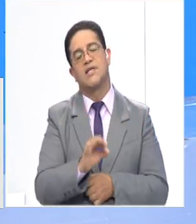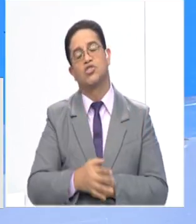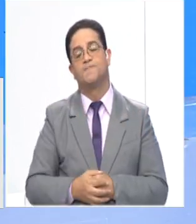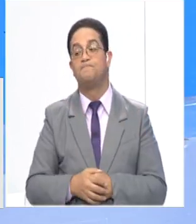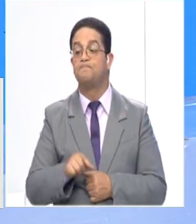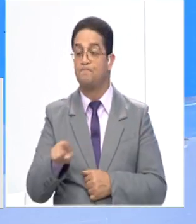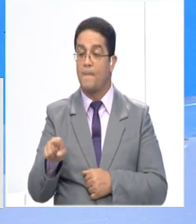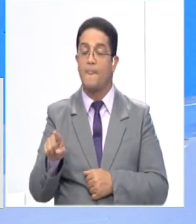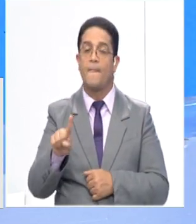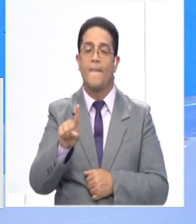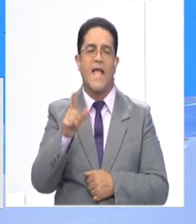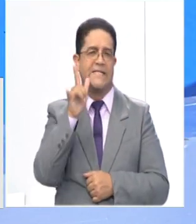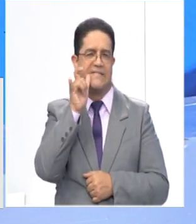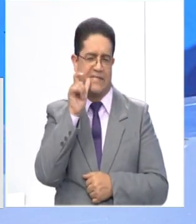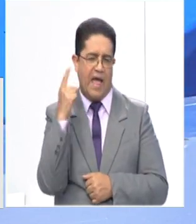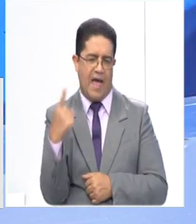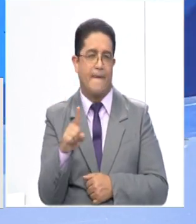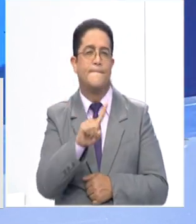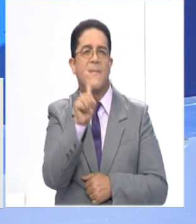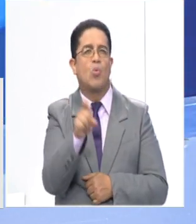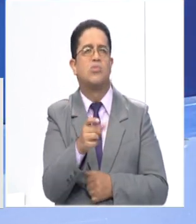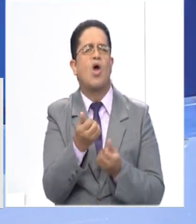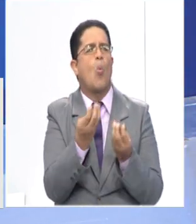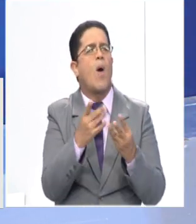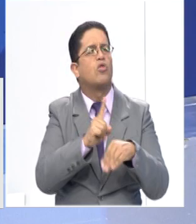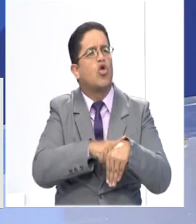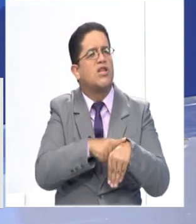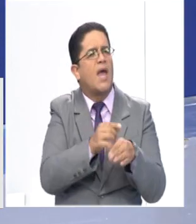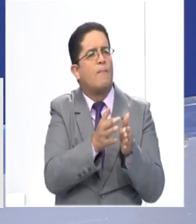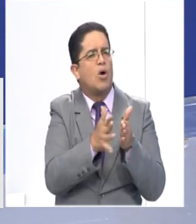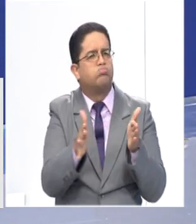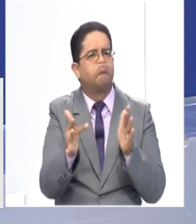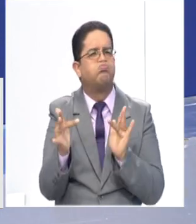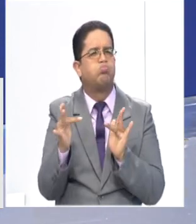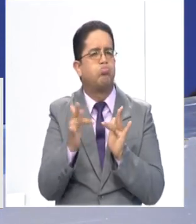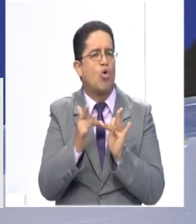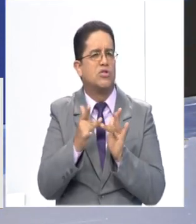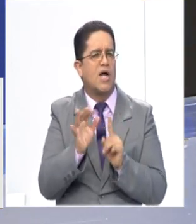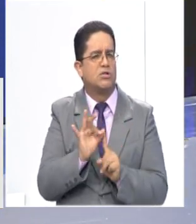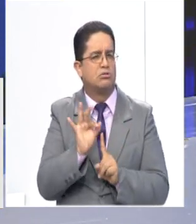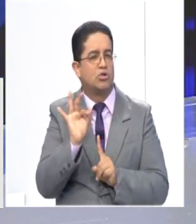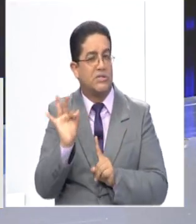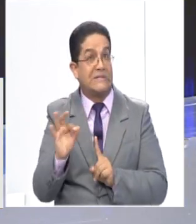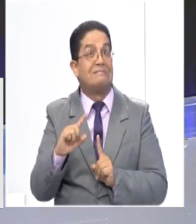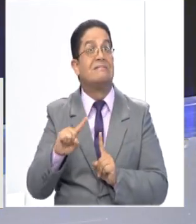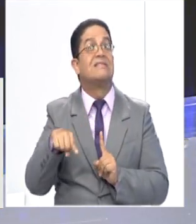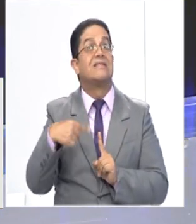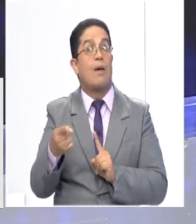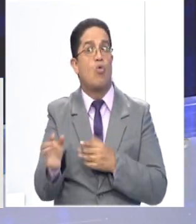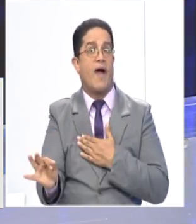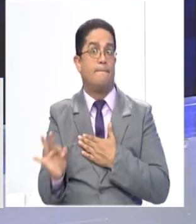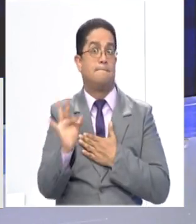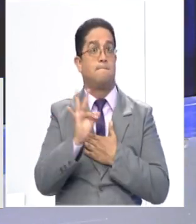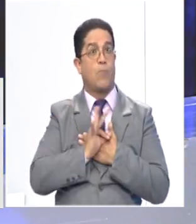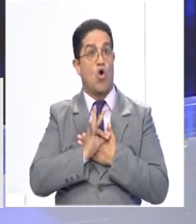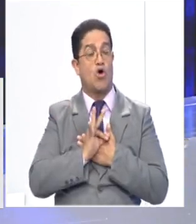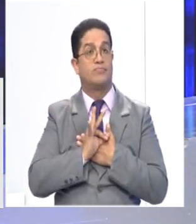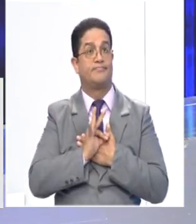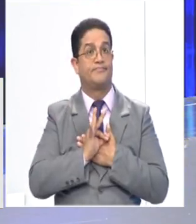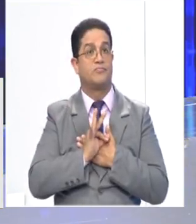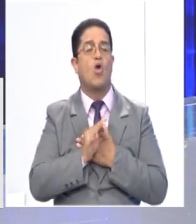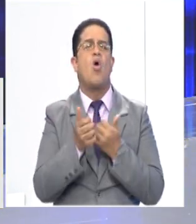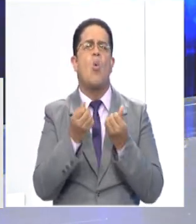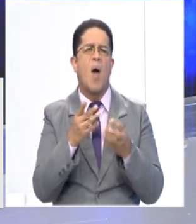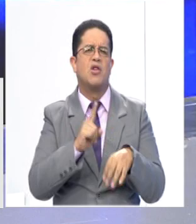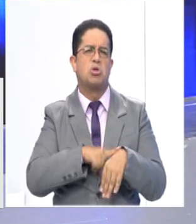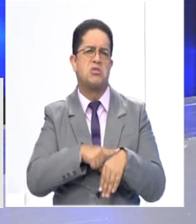nos dice, ¿cuál es el aproximado que dura este virus en contagiarse? Y posterior, una vez la persona se contagia, ¿qué